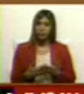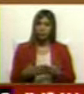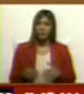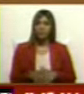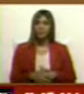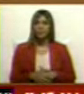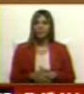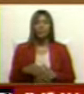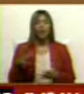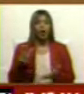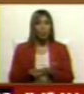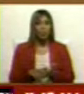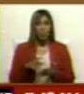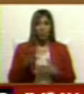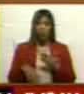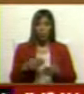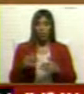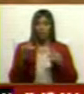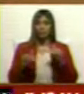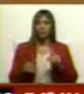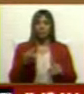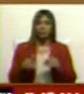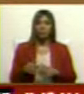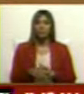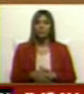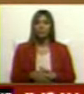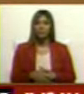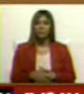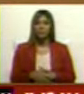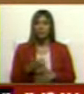vez aprobado en referéndum